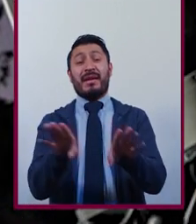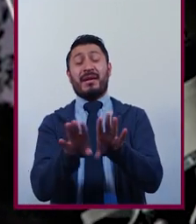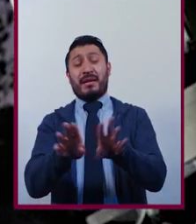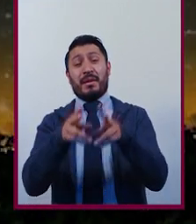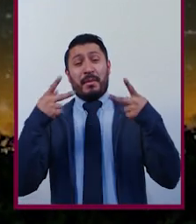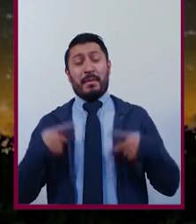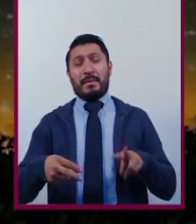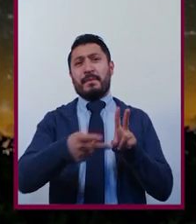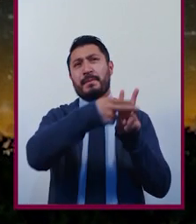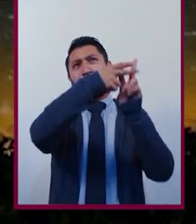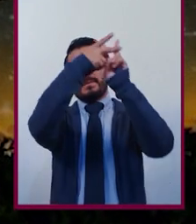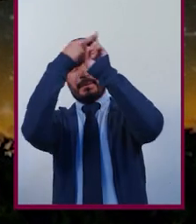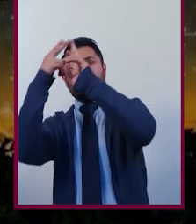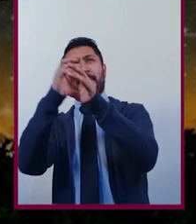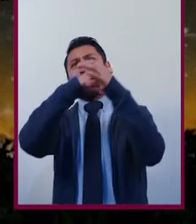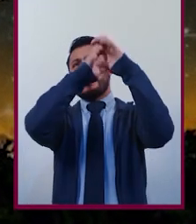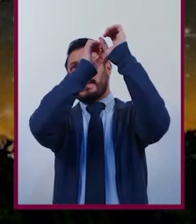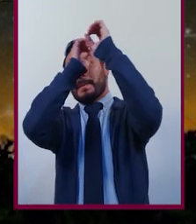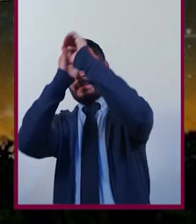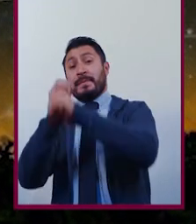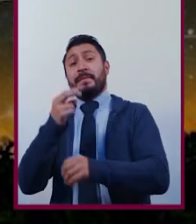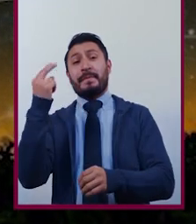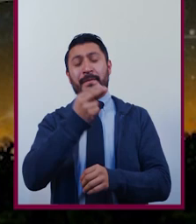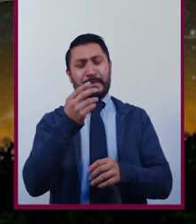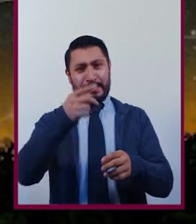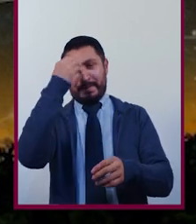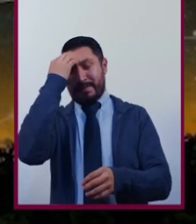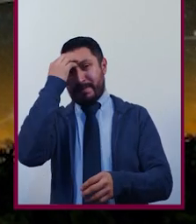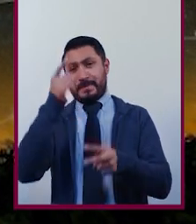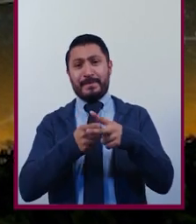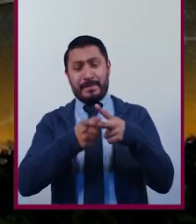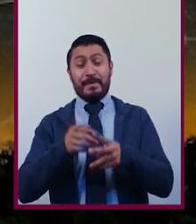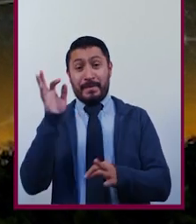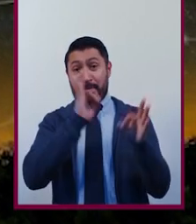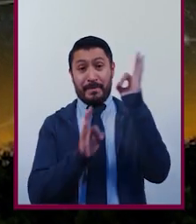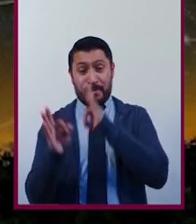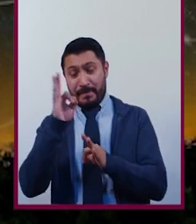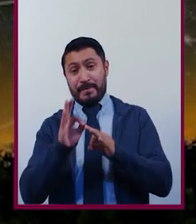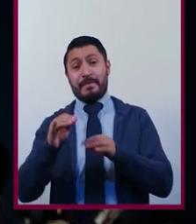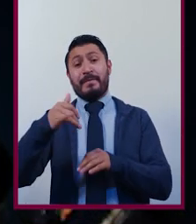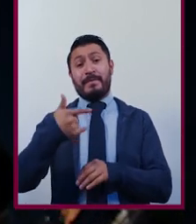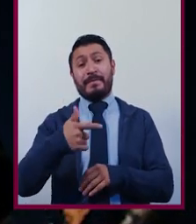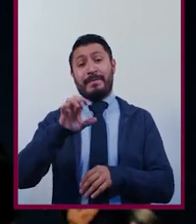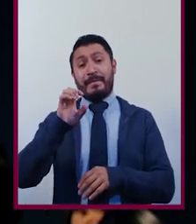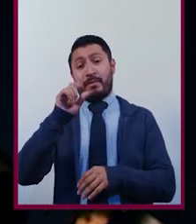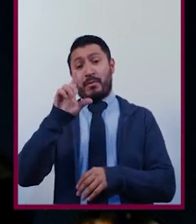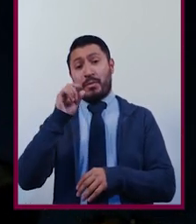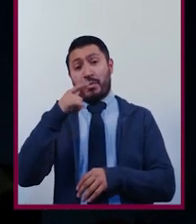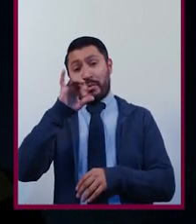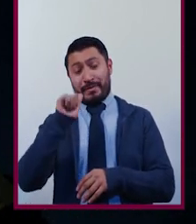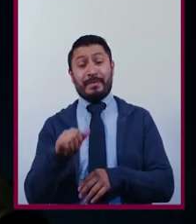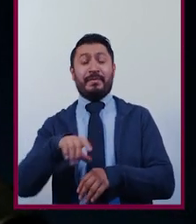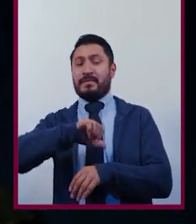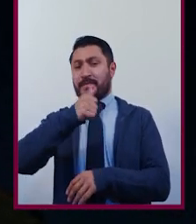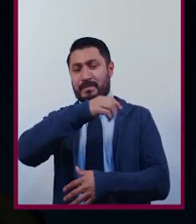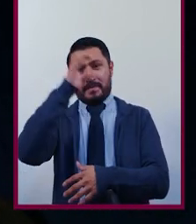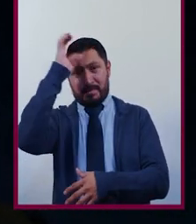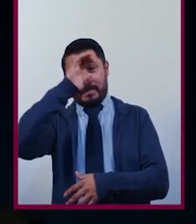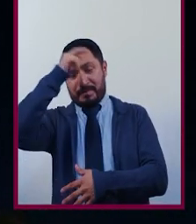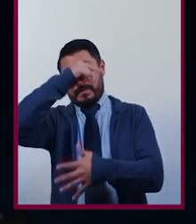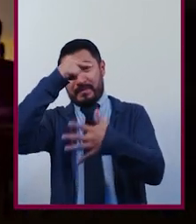los astrónomos. Para ello necesitan dominar las matemáticas, la física, la geología y otras ciencias relacionadas